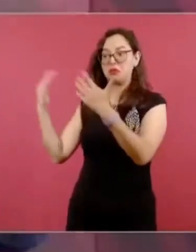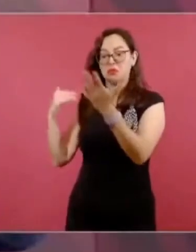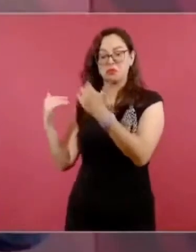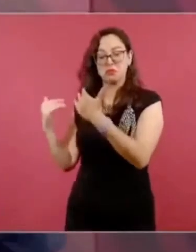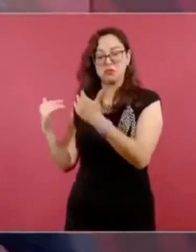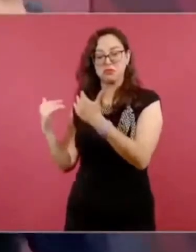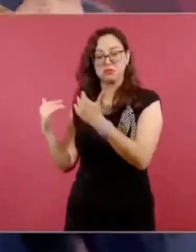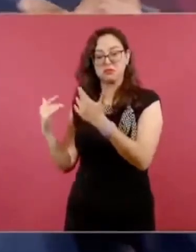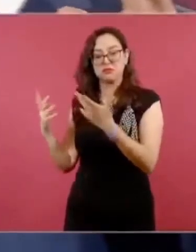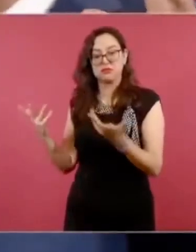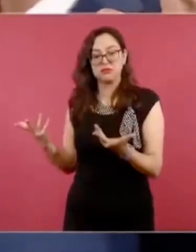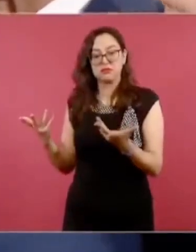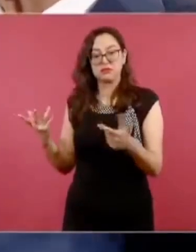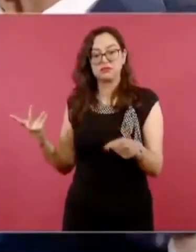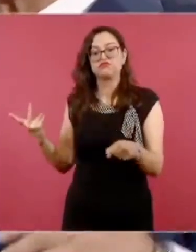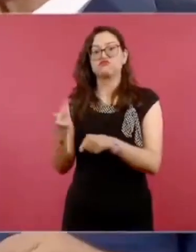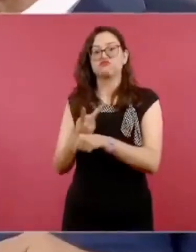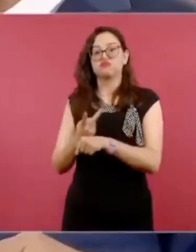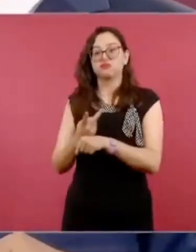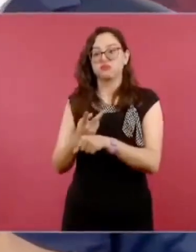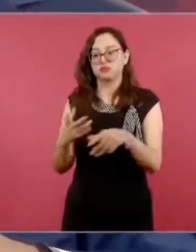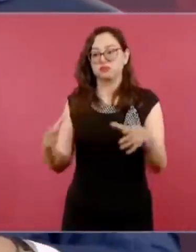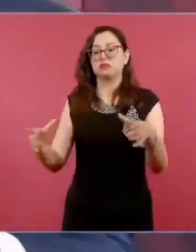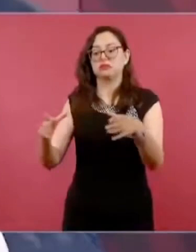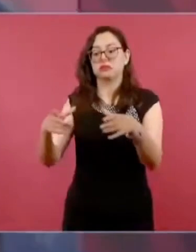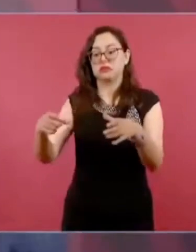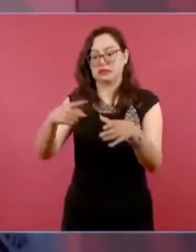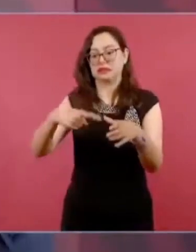porque la conciencia